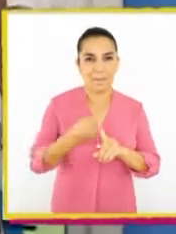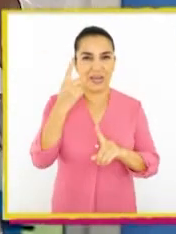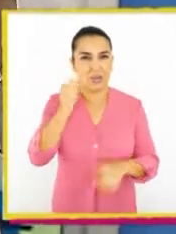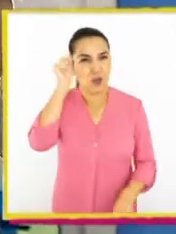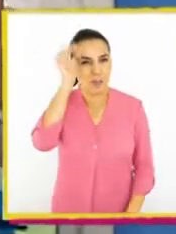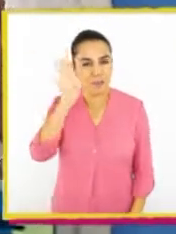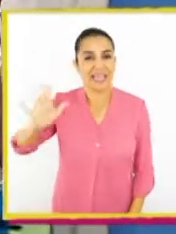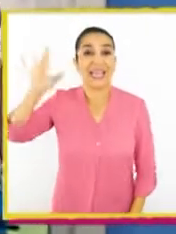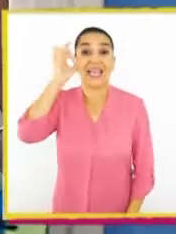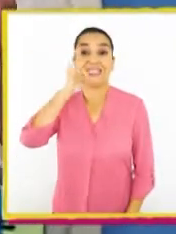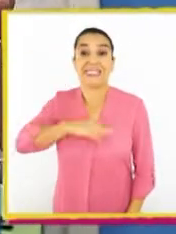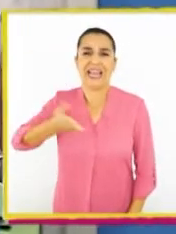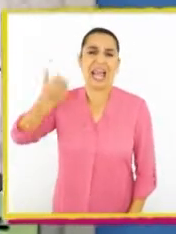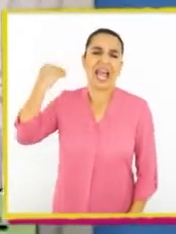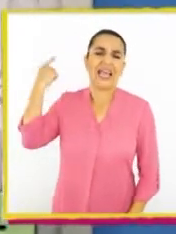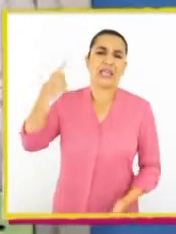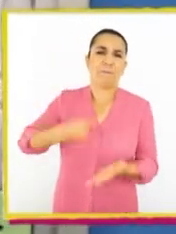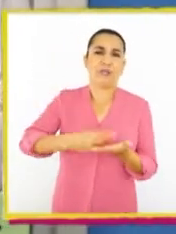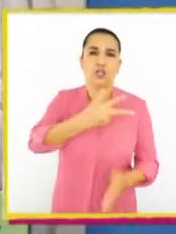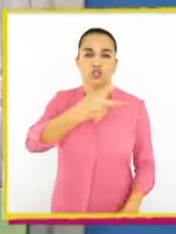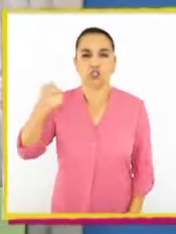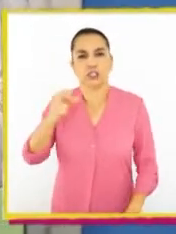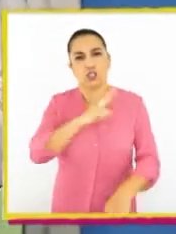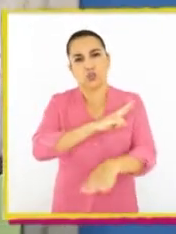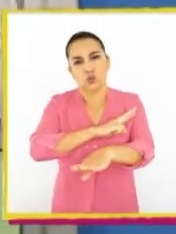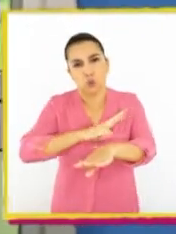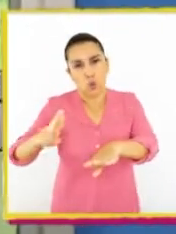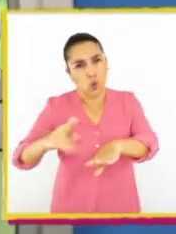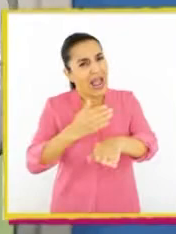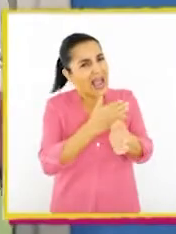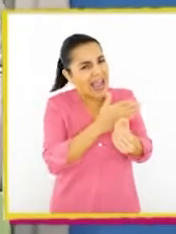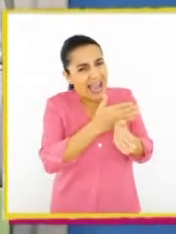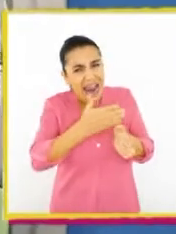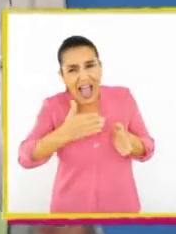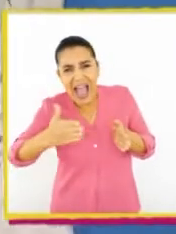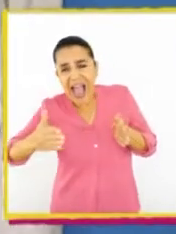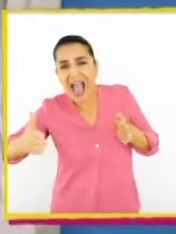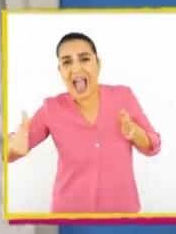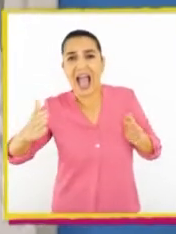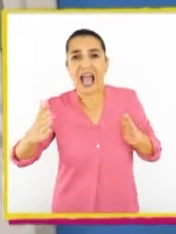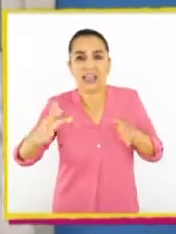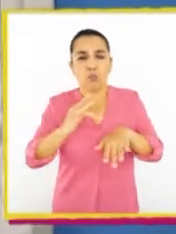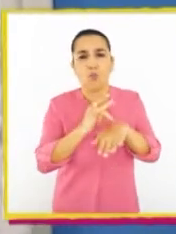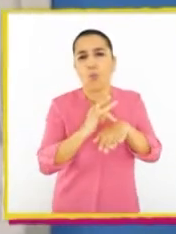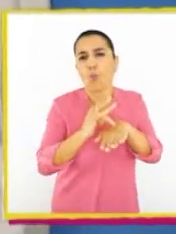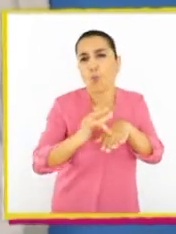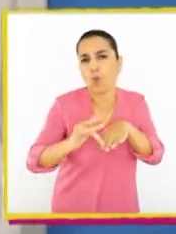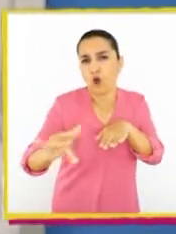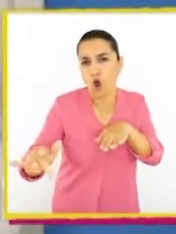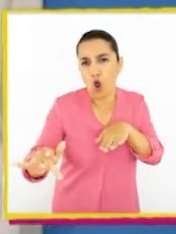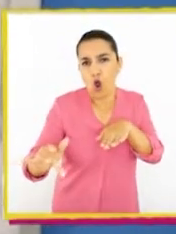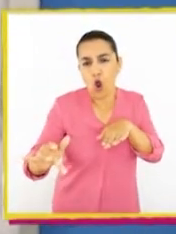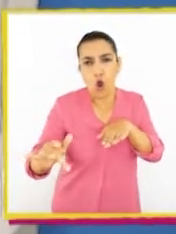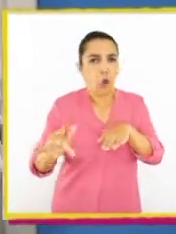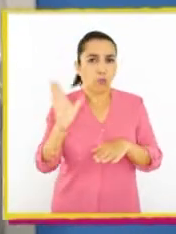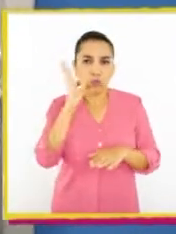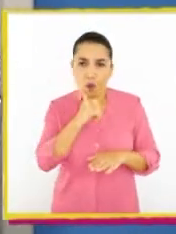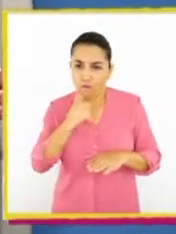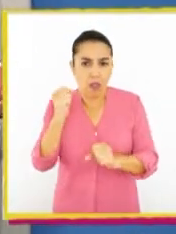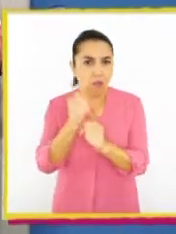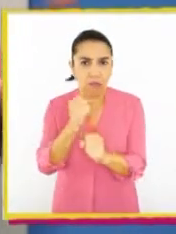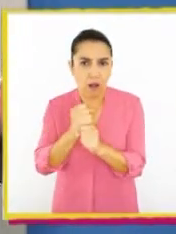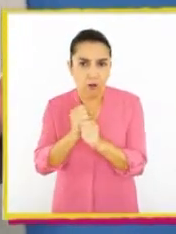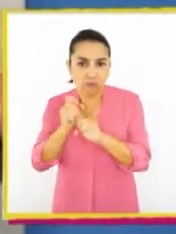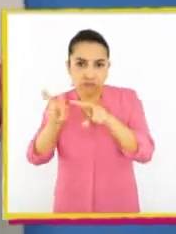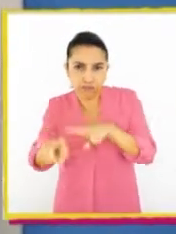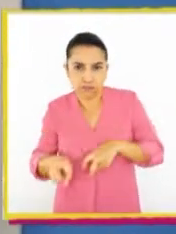entenderlo, primero hay que visualizar el Chile de 1800. La zona sur de Chile es muy grande y en esa época estaba poco poblada. Eran tierras no